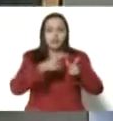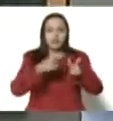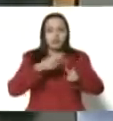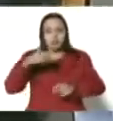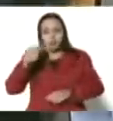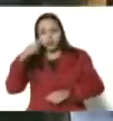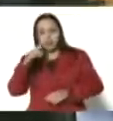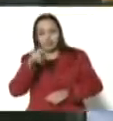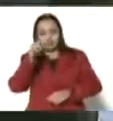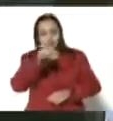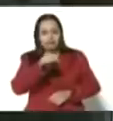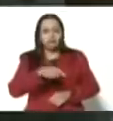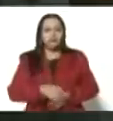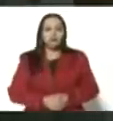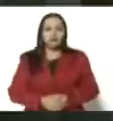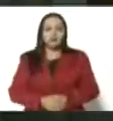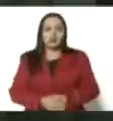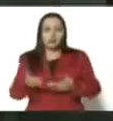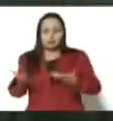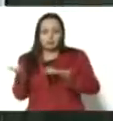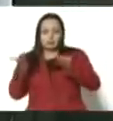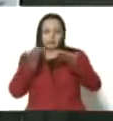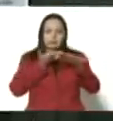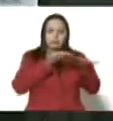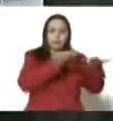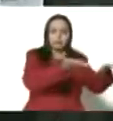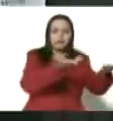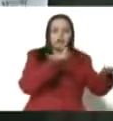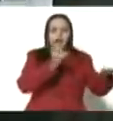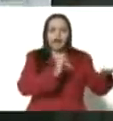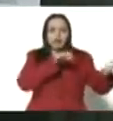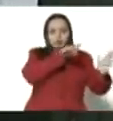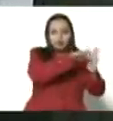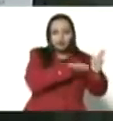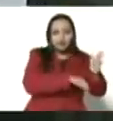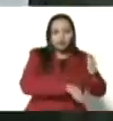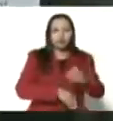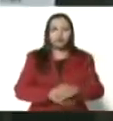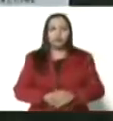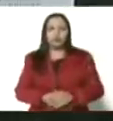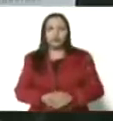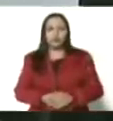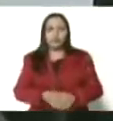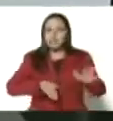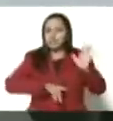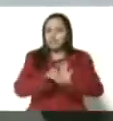allí el traslado de las cavas que ya ha sido resguardado, se desarrolla